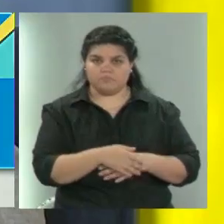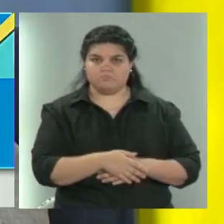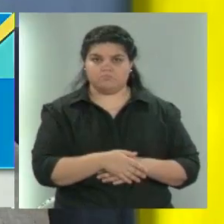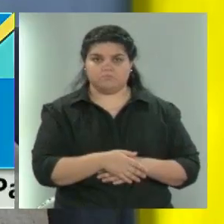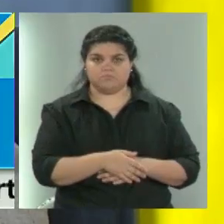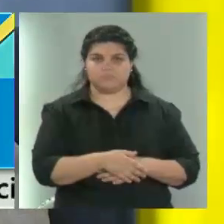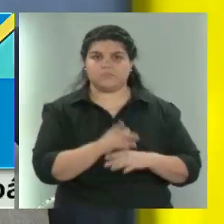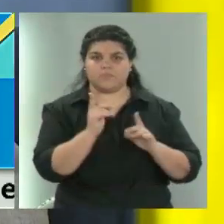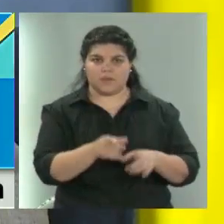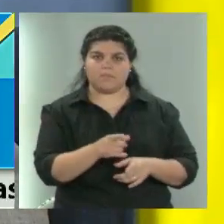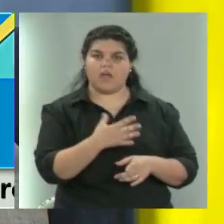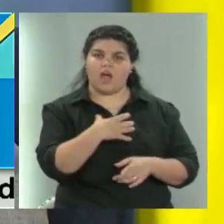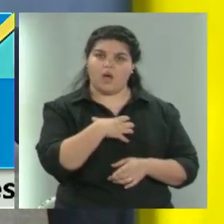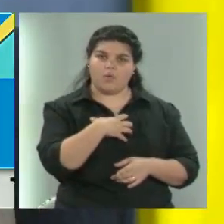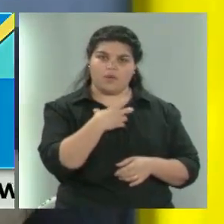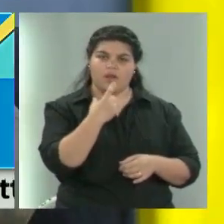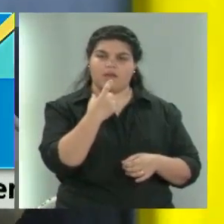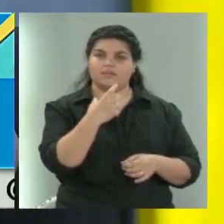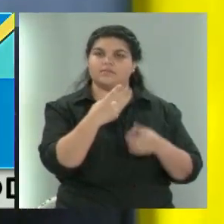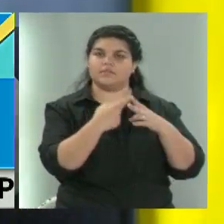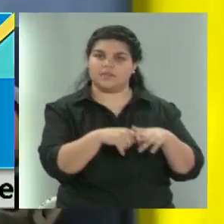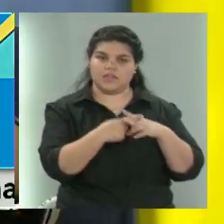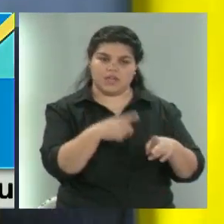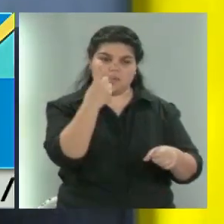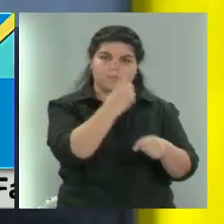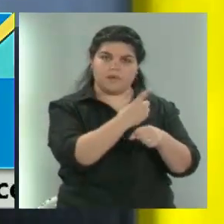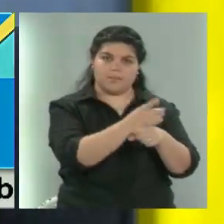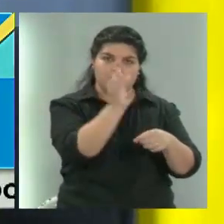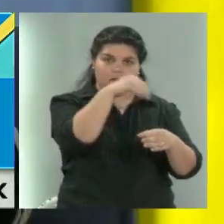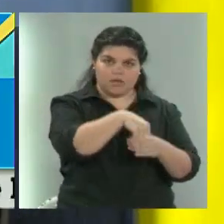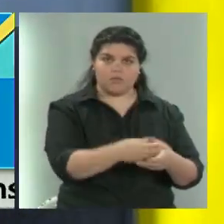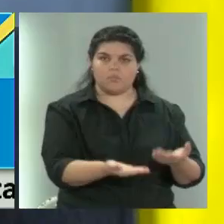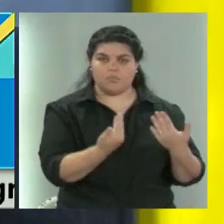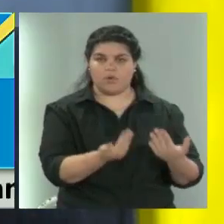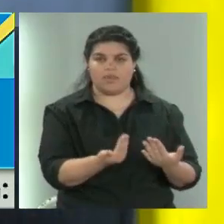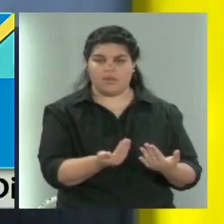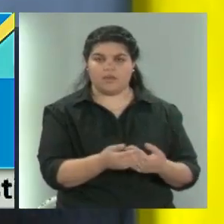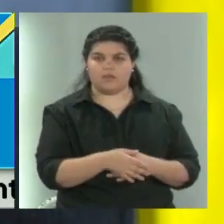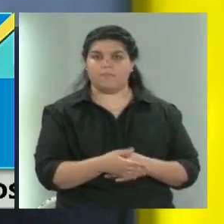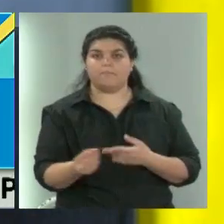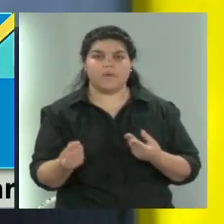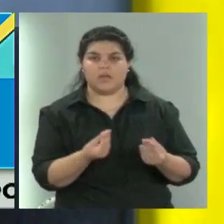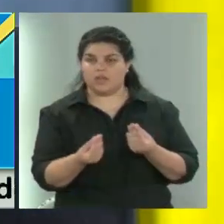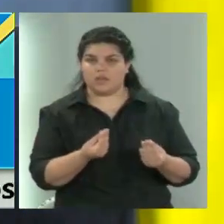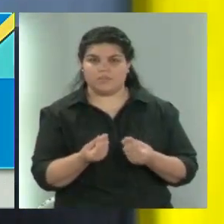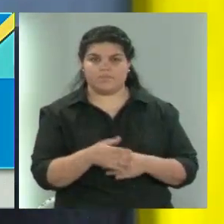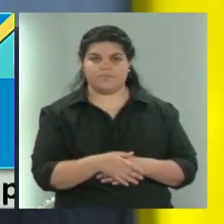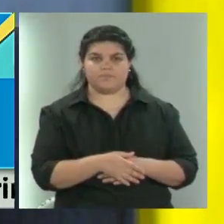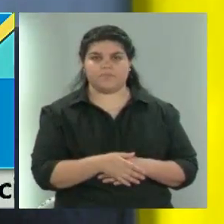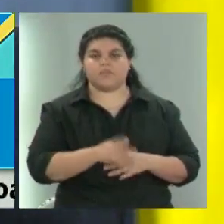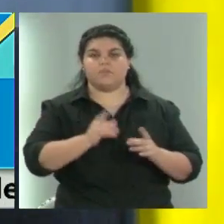Aún en primaria se puede trabajar con aulas talleres para fomentar esa cuestión de la cultura